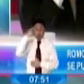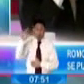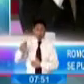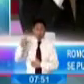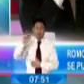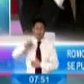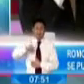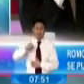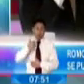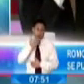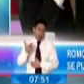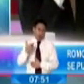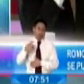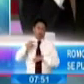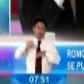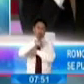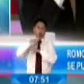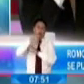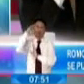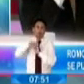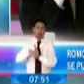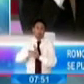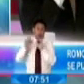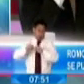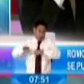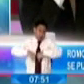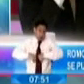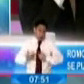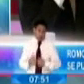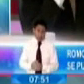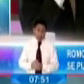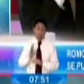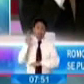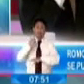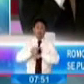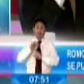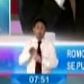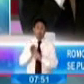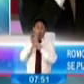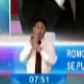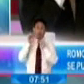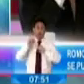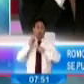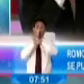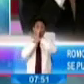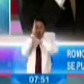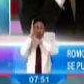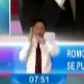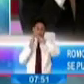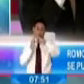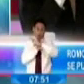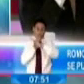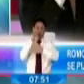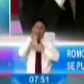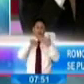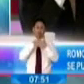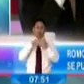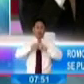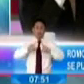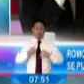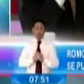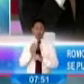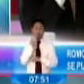hemos adoptado esta reducción de la jornada, y es una jornada laboral especial, con turnos especiales, con horarios diferentes,